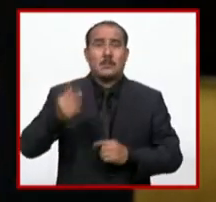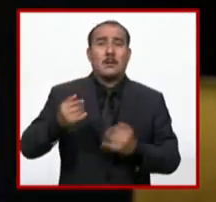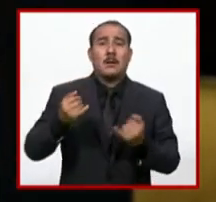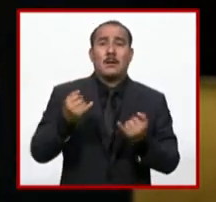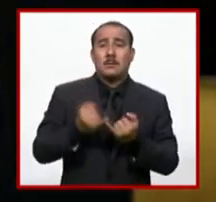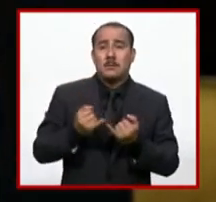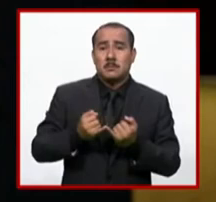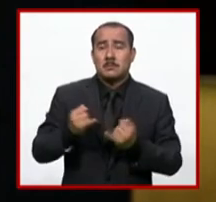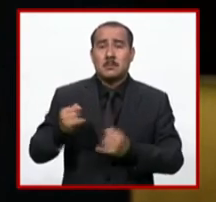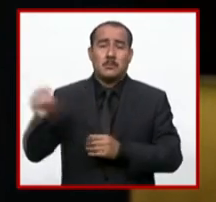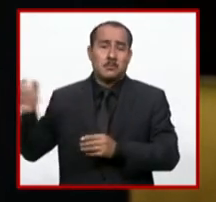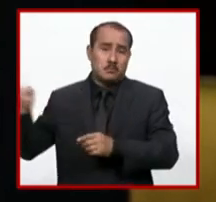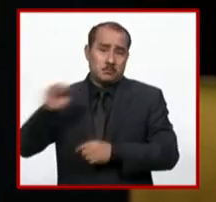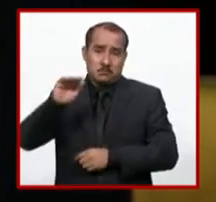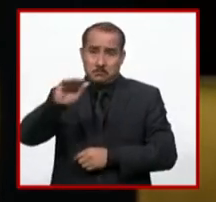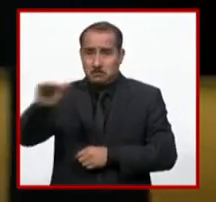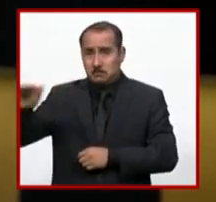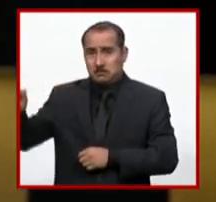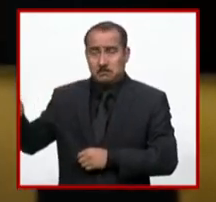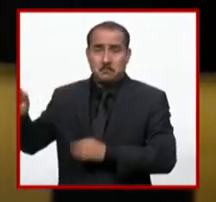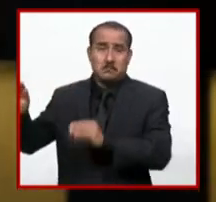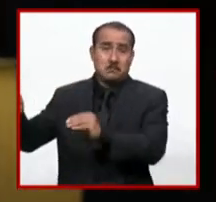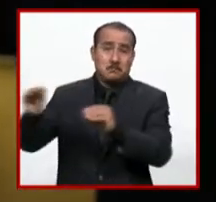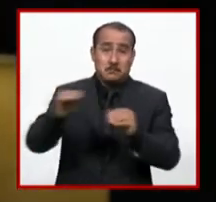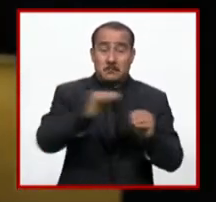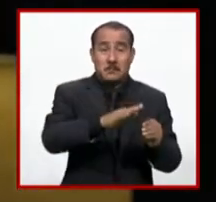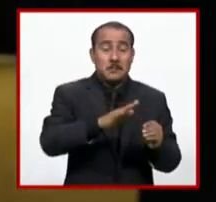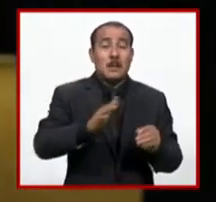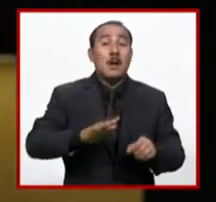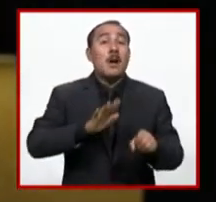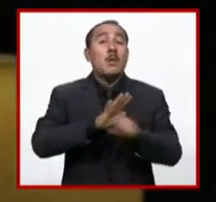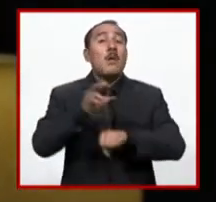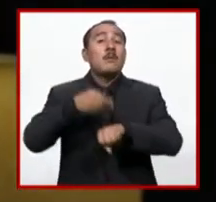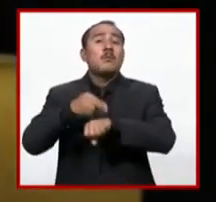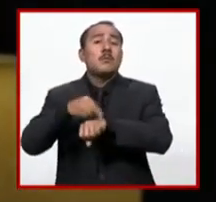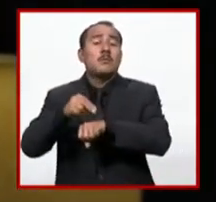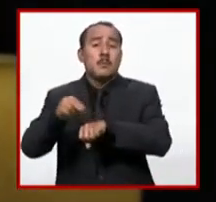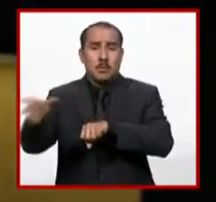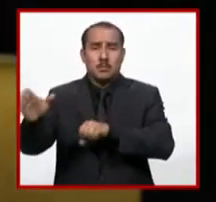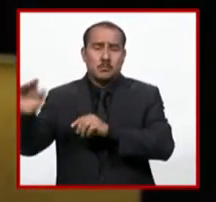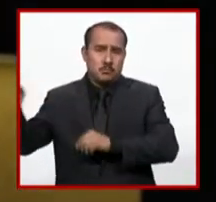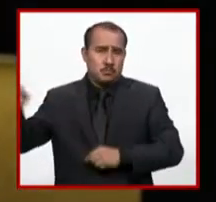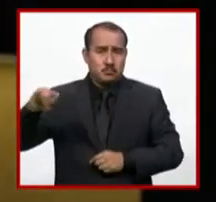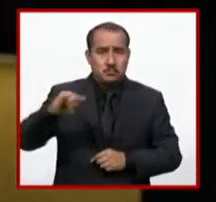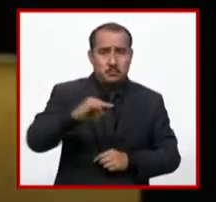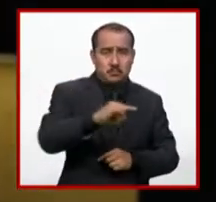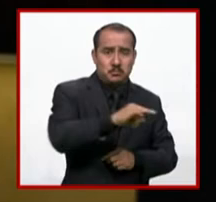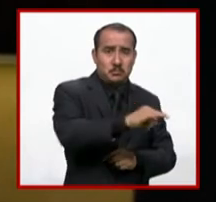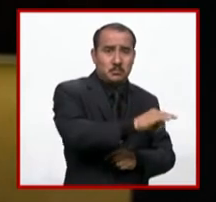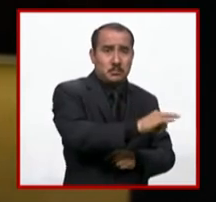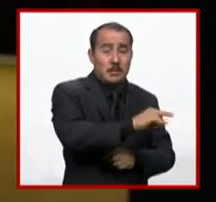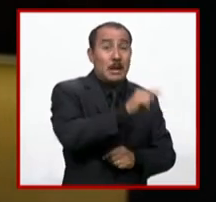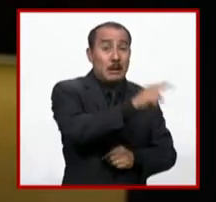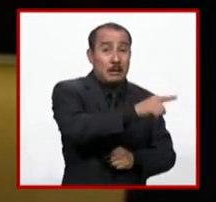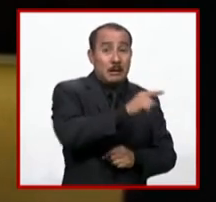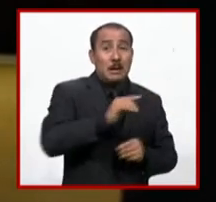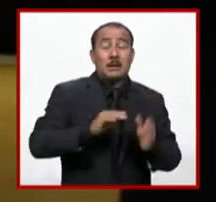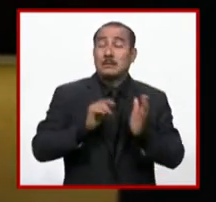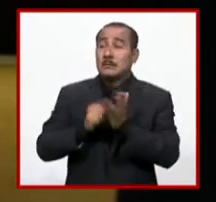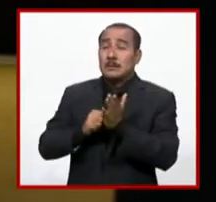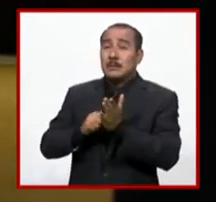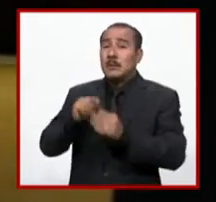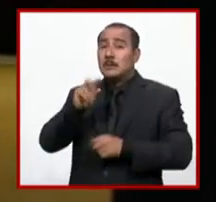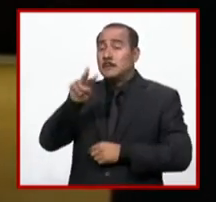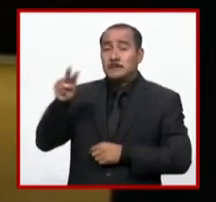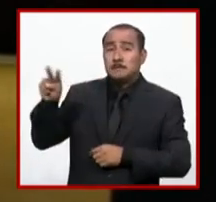con protección civil. Se le indica al usuario a qué unidad acude y se le solicita que esté al pendiente del arribo de la unidad para